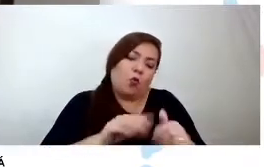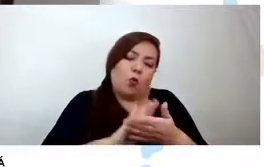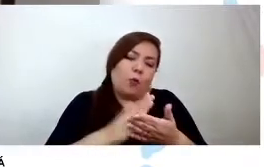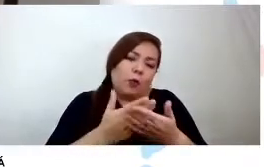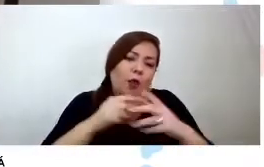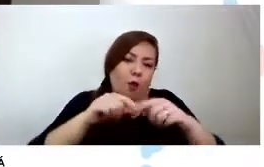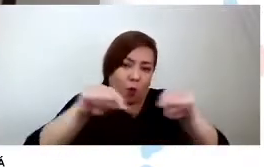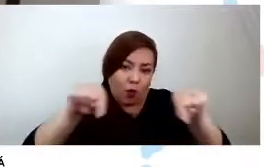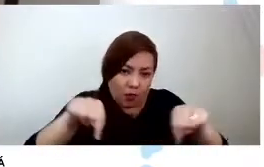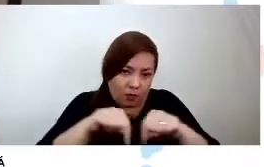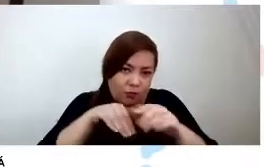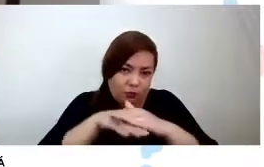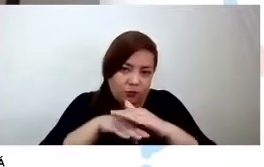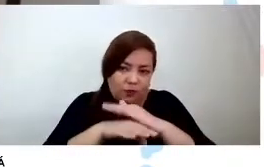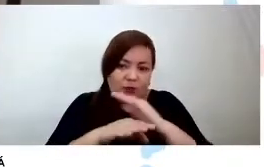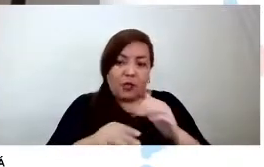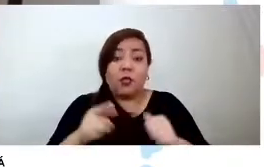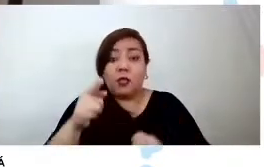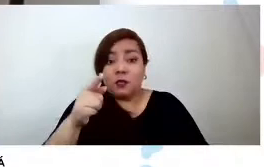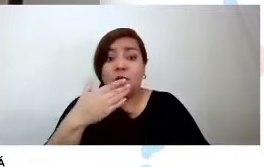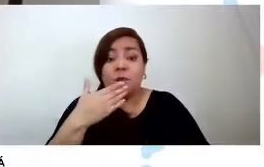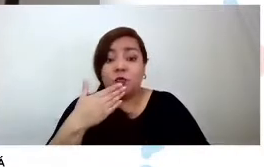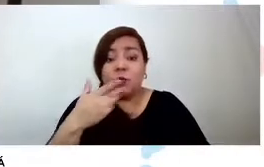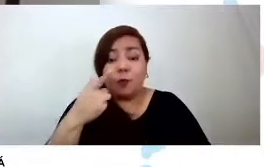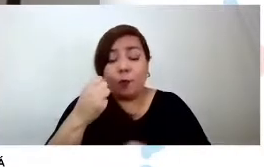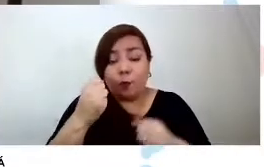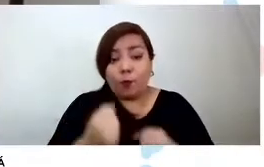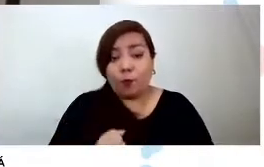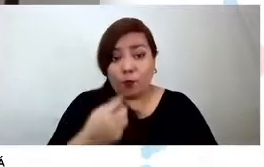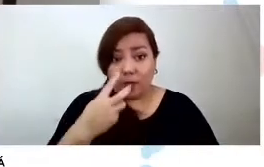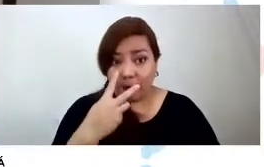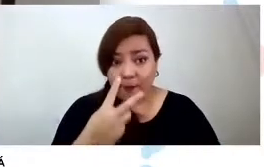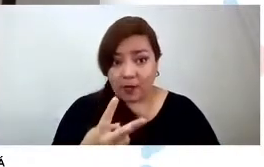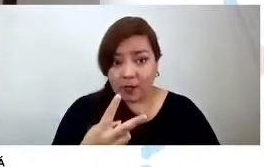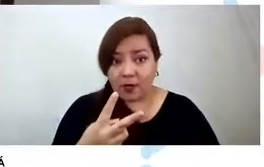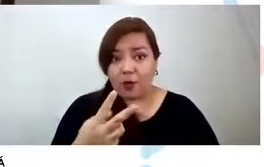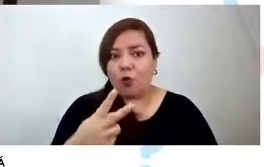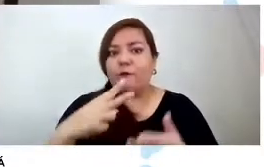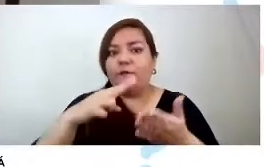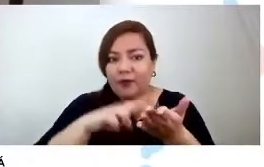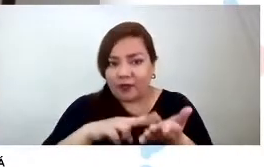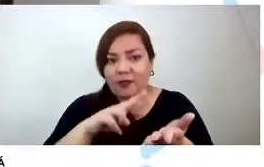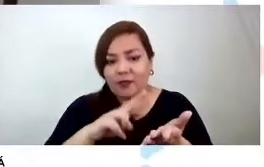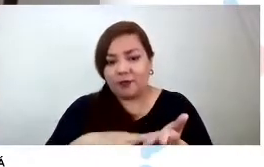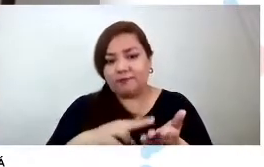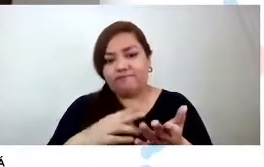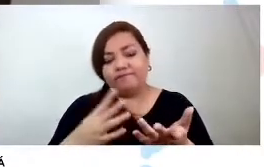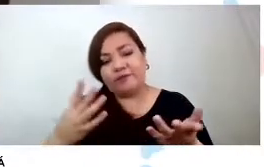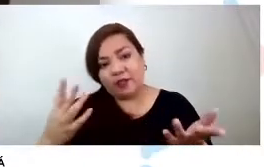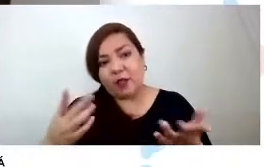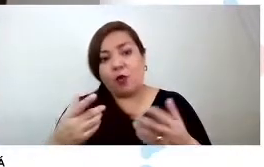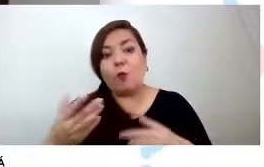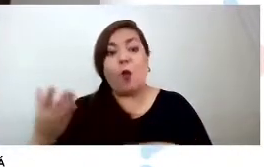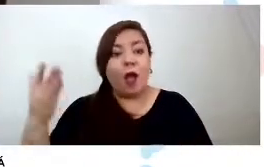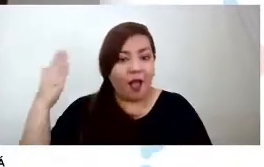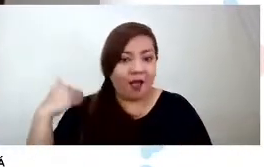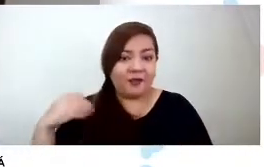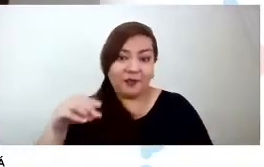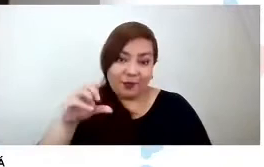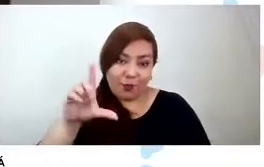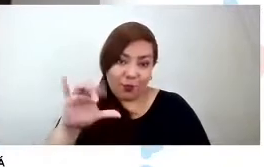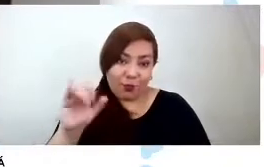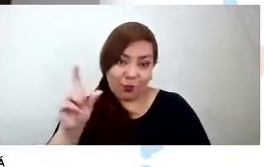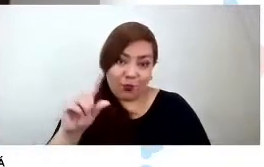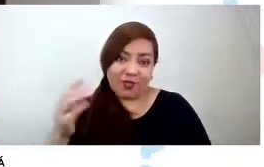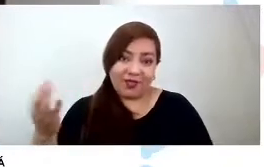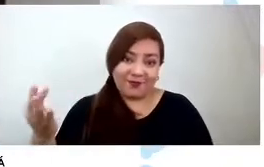el depósito, es que ustedes también puedan ver los fósiles originales, porque, tal como decía Luis, en la sala